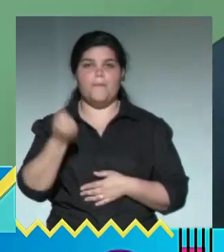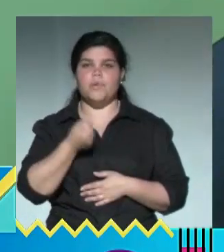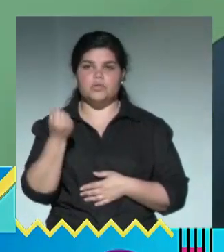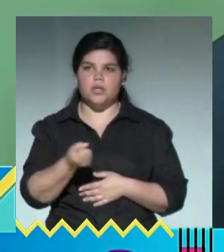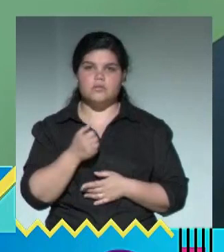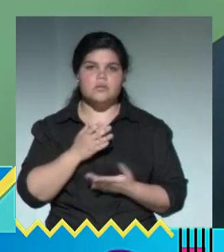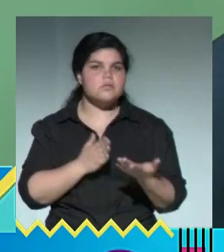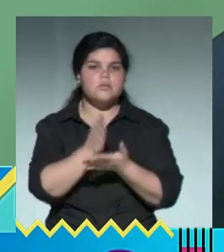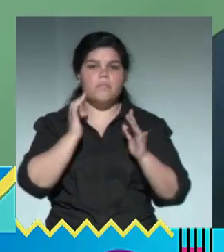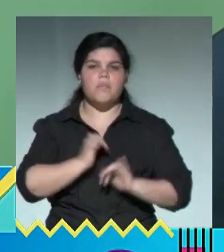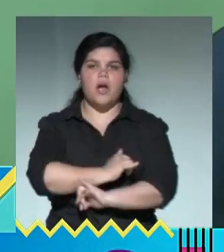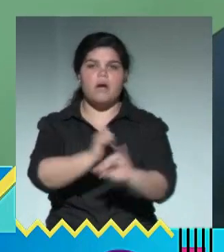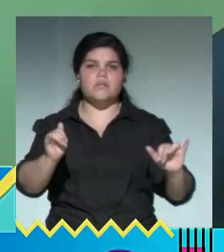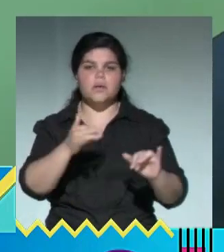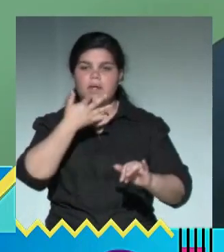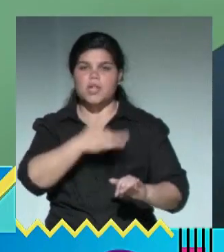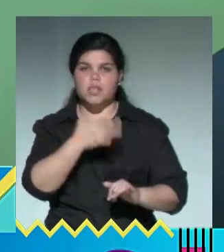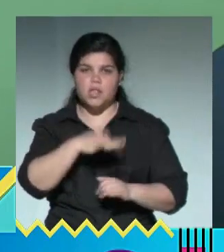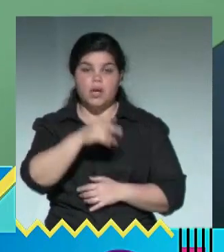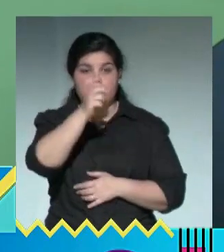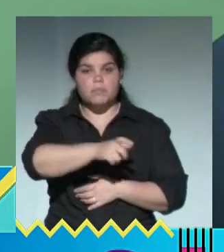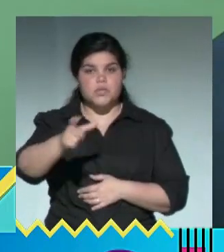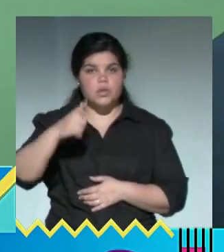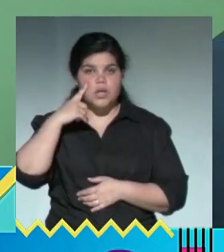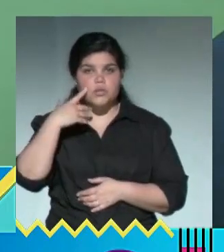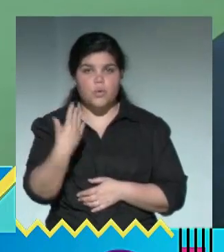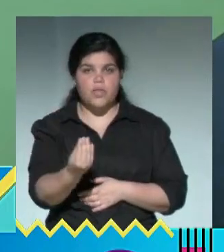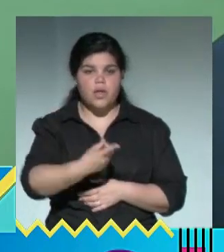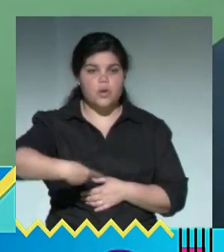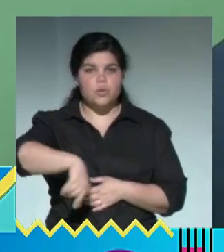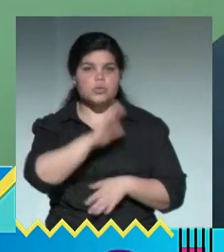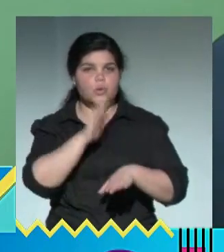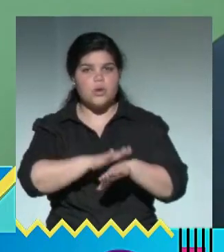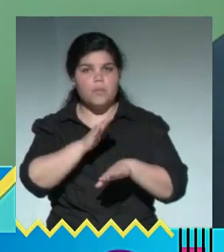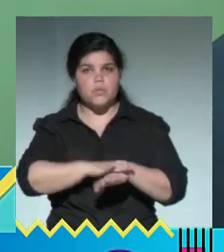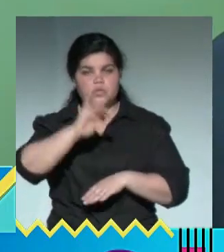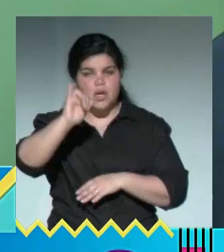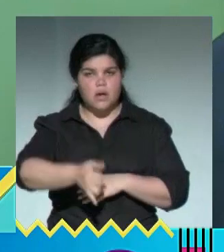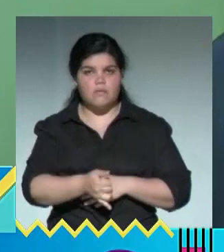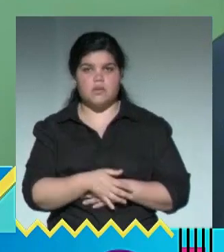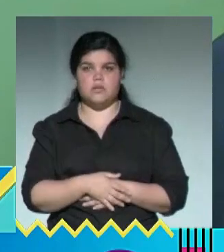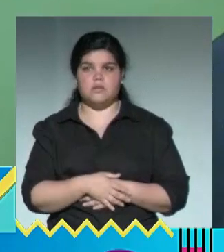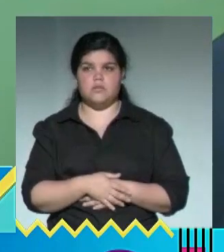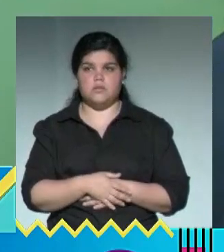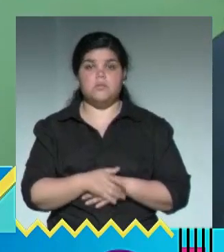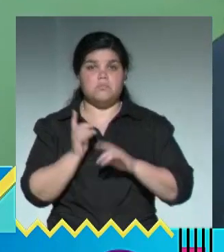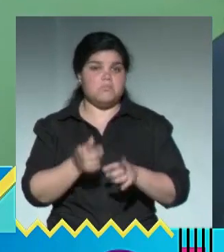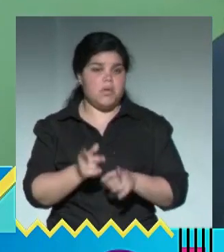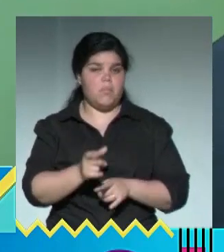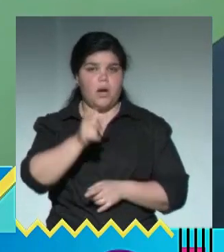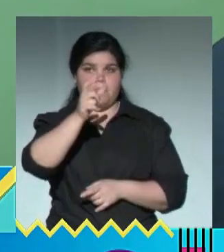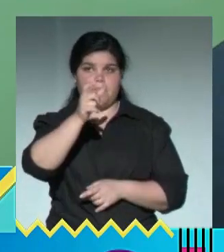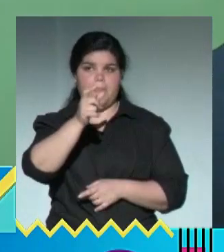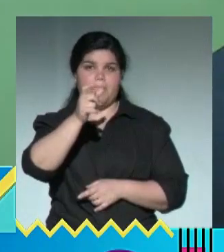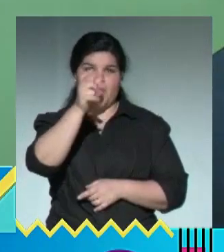hacerlo todo el tiempo. Los ciudadanos tenemos que ser muy responsables y no solamente el que hace no solamente